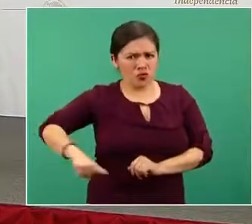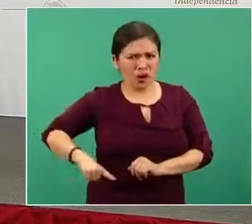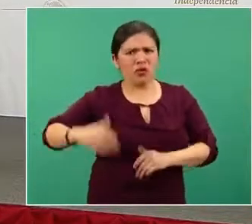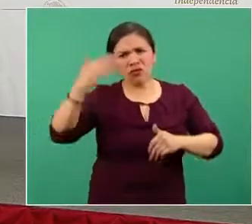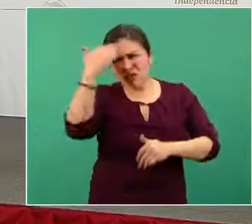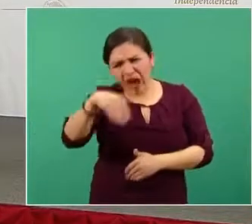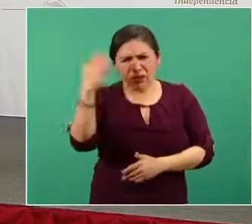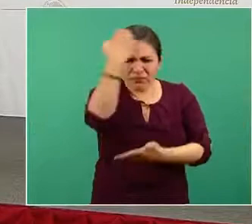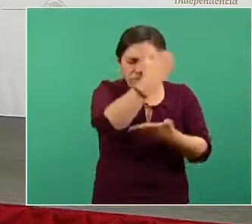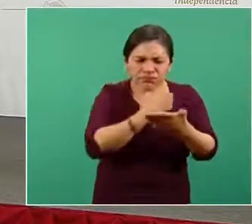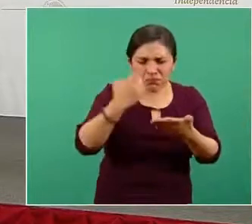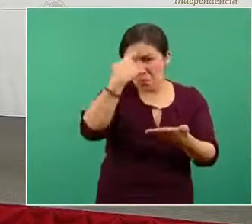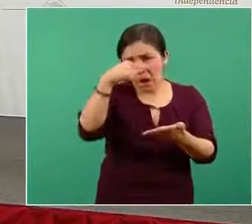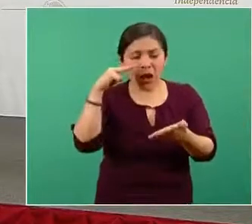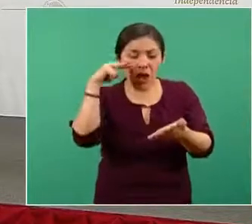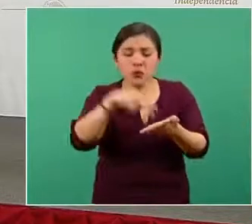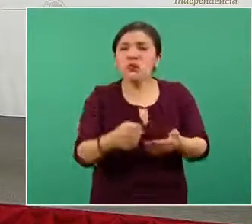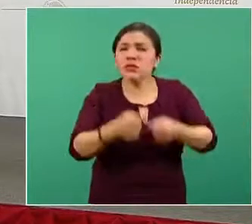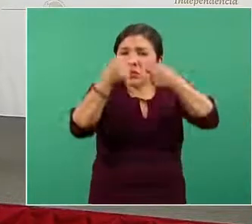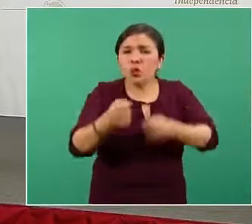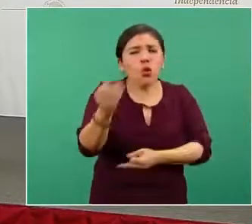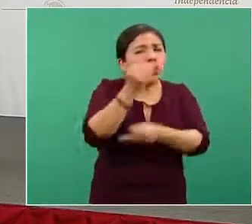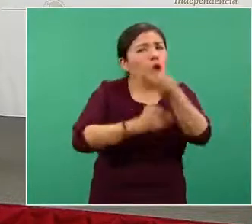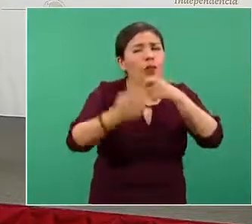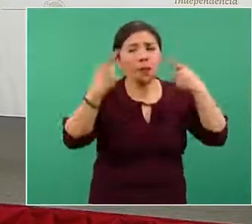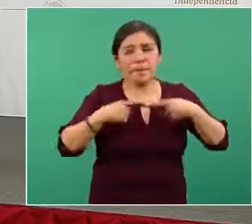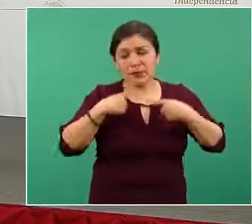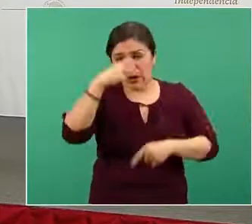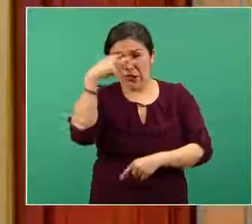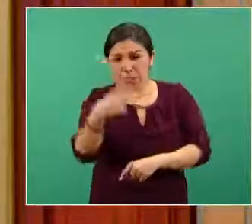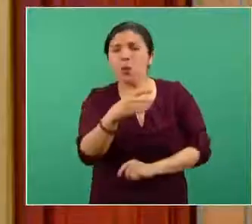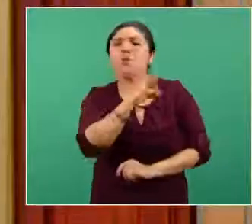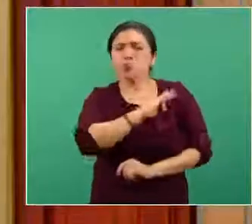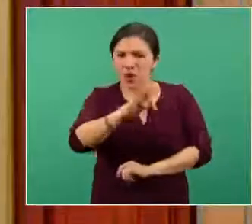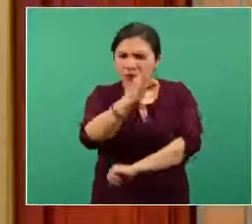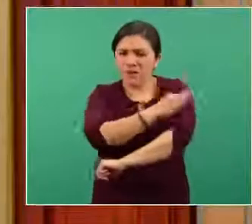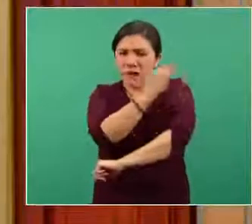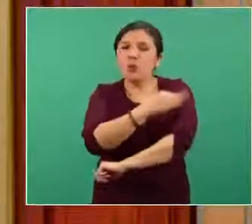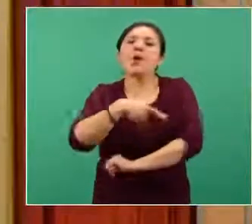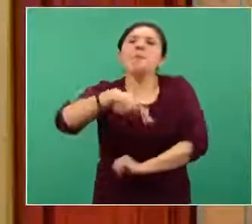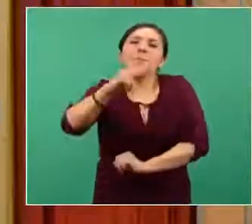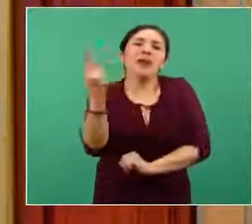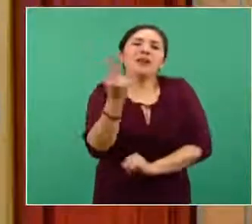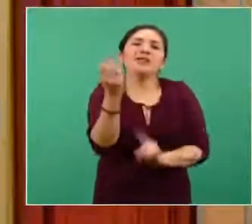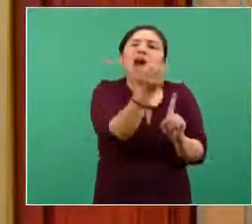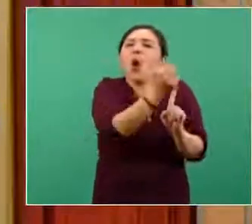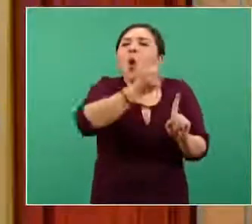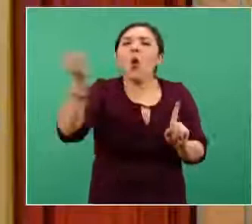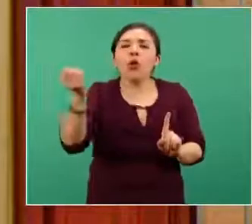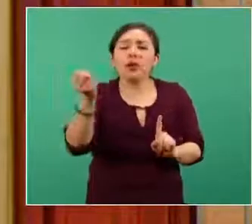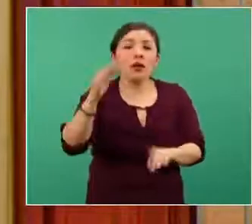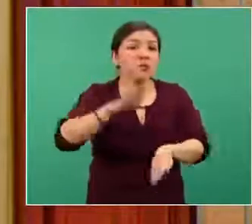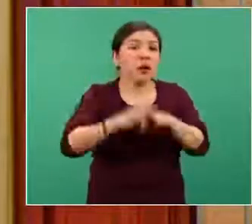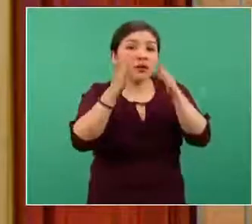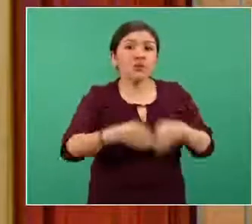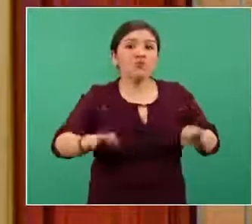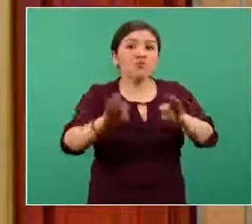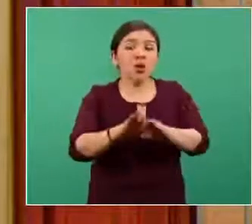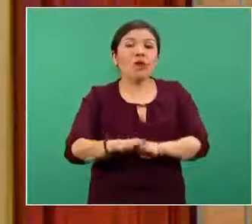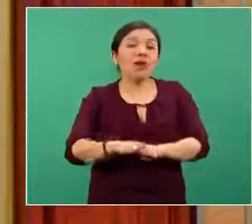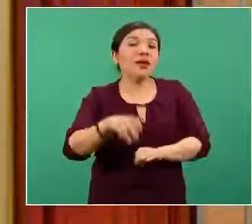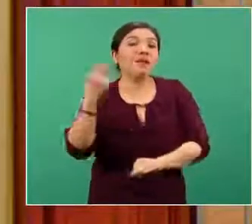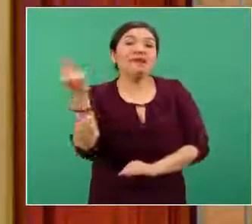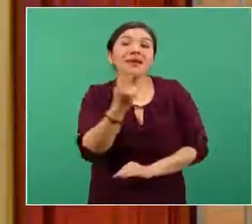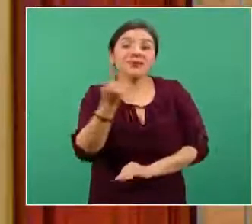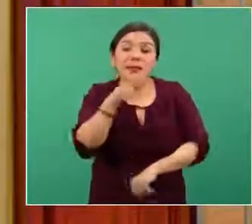México puedan ser vacunados, pero necesitamos implementar un orden que tiene como principal objetivo,